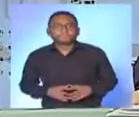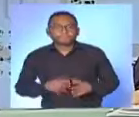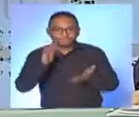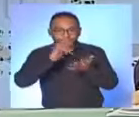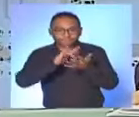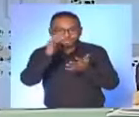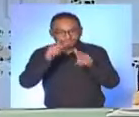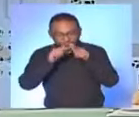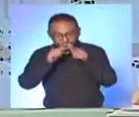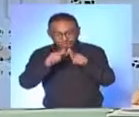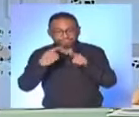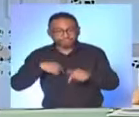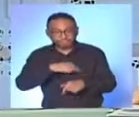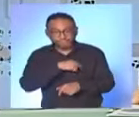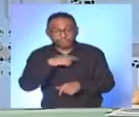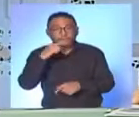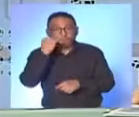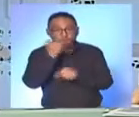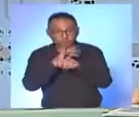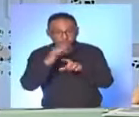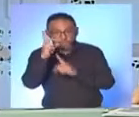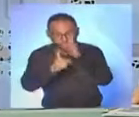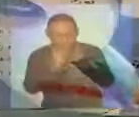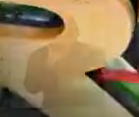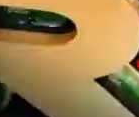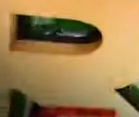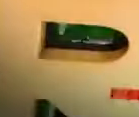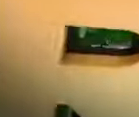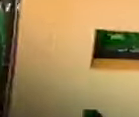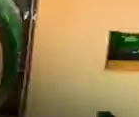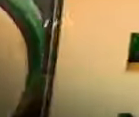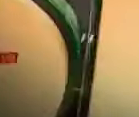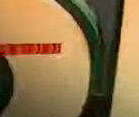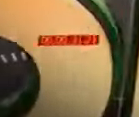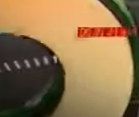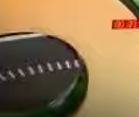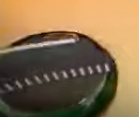Gracias por continuar con nosotros. Tenemos información deportiva.